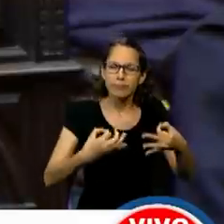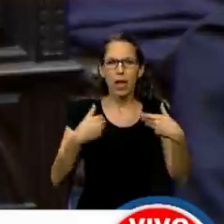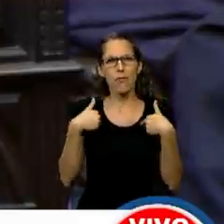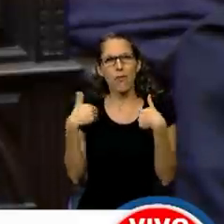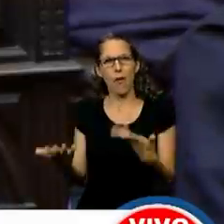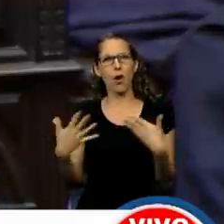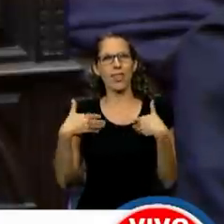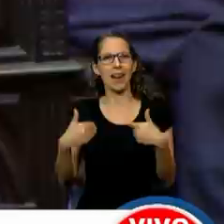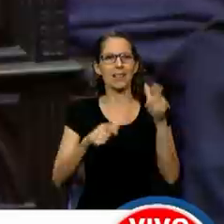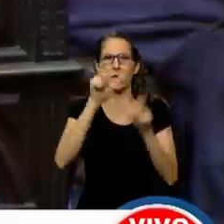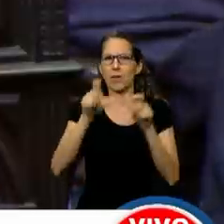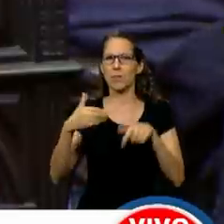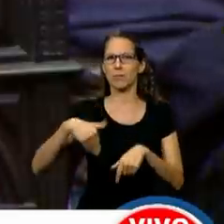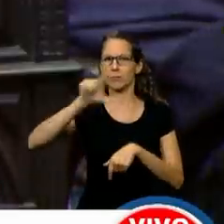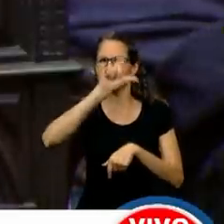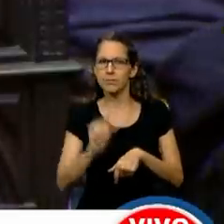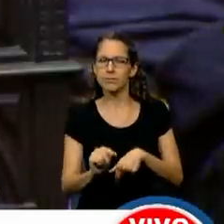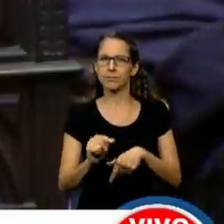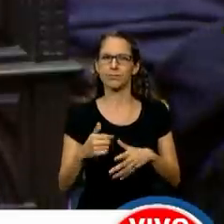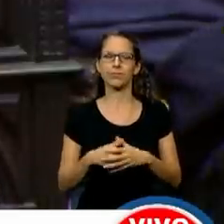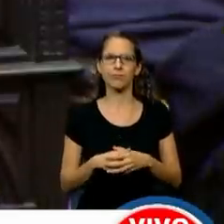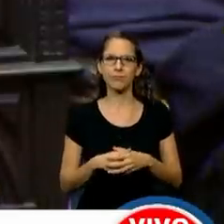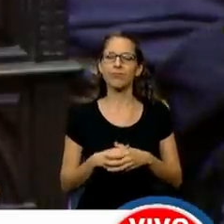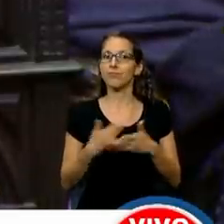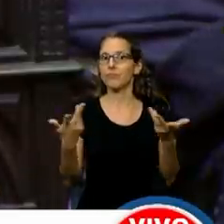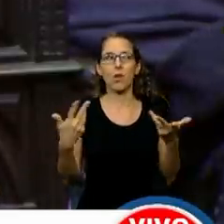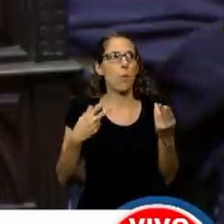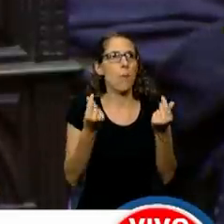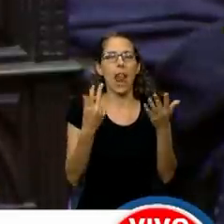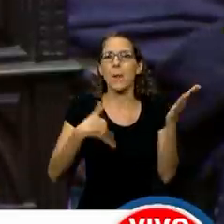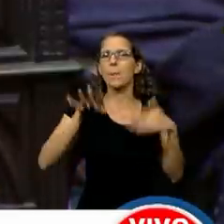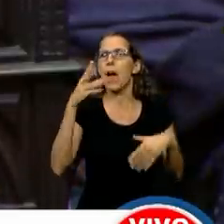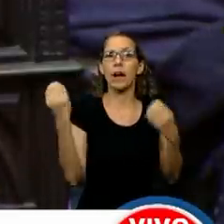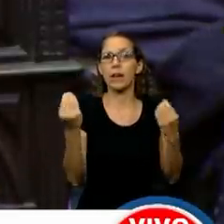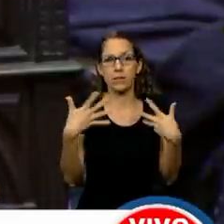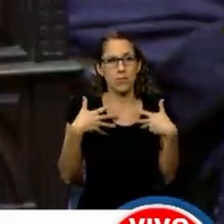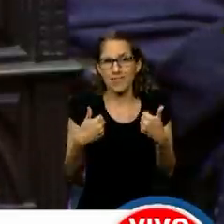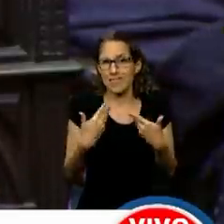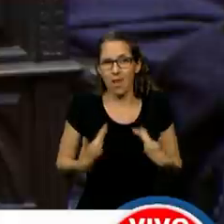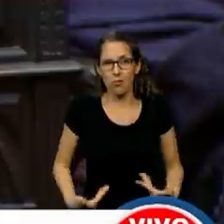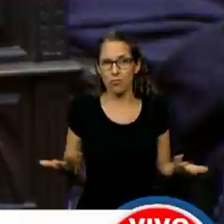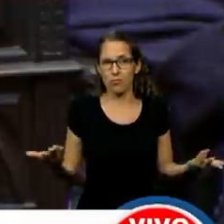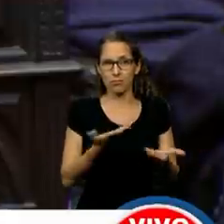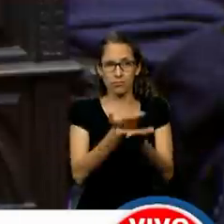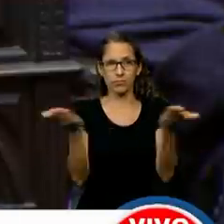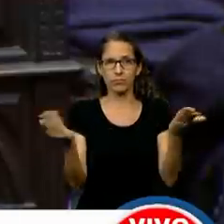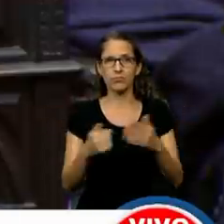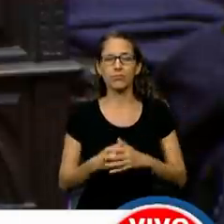de todos los argentinos el bien más preciado que tenemos todos